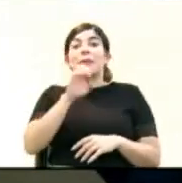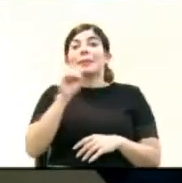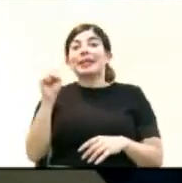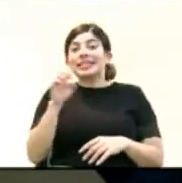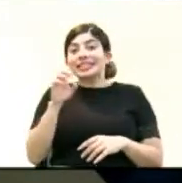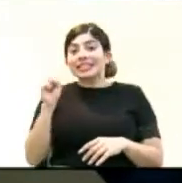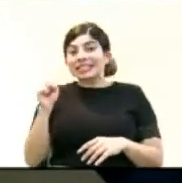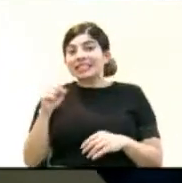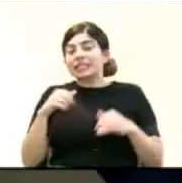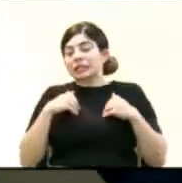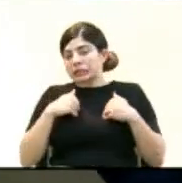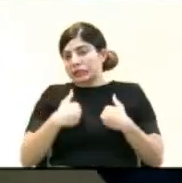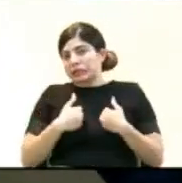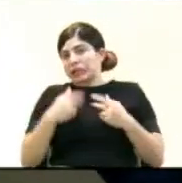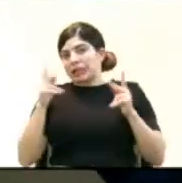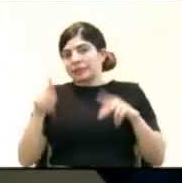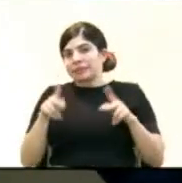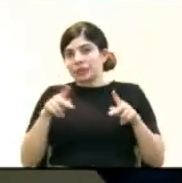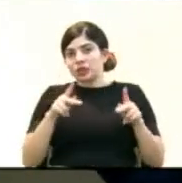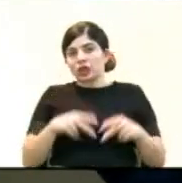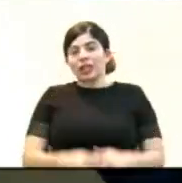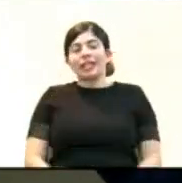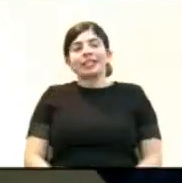meses cansan a la población,